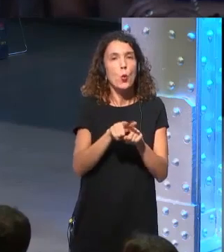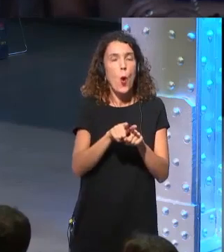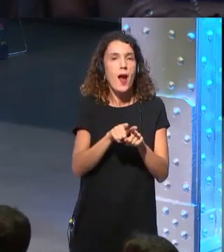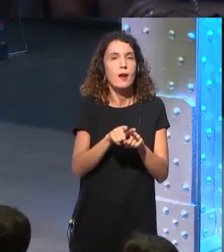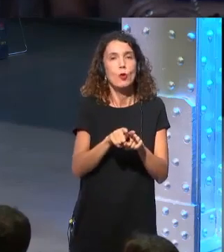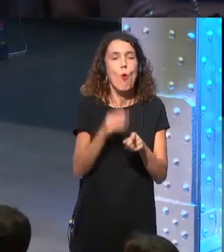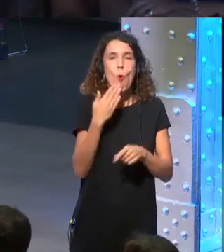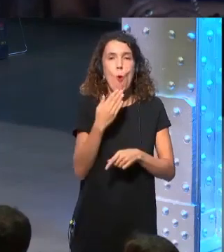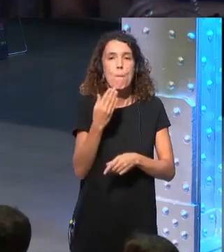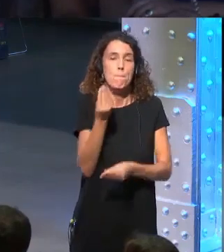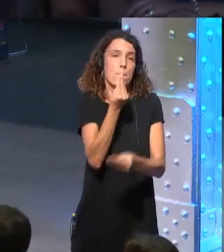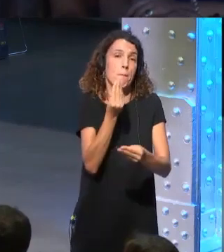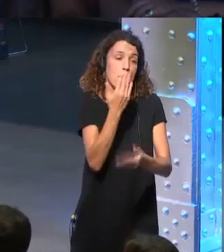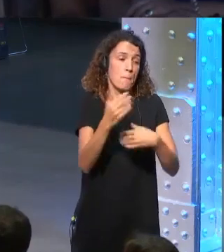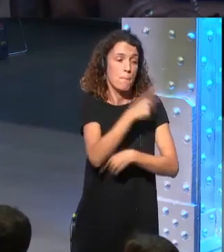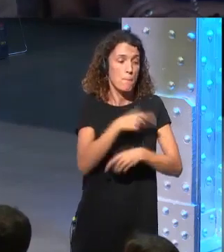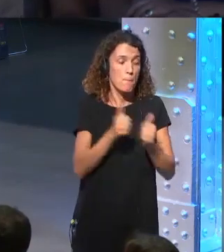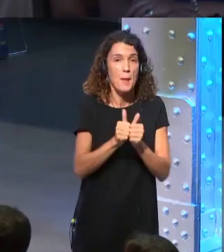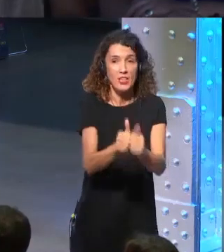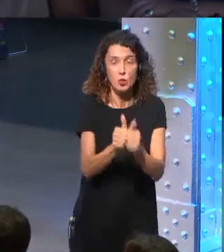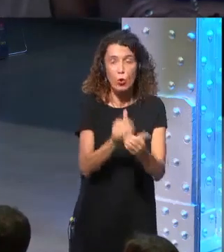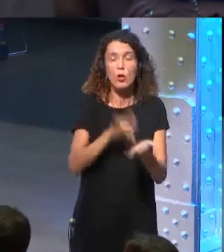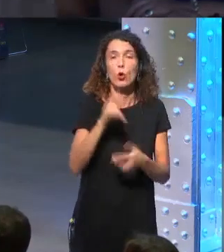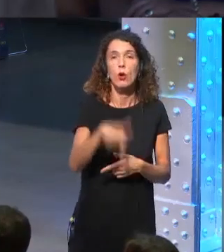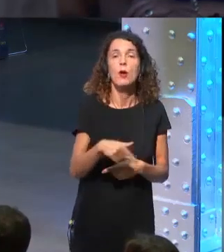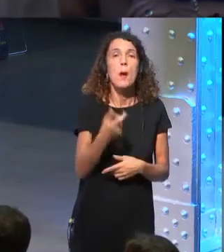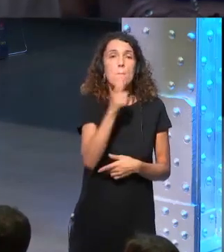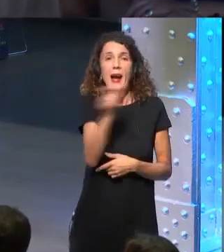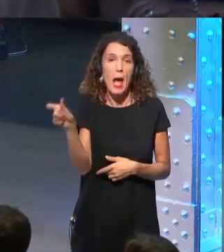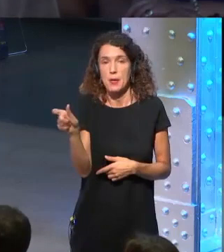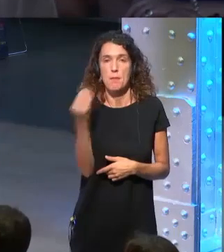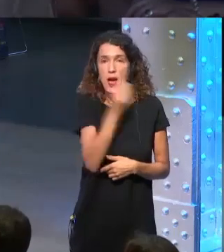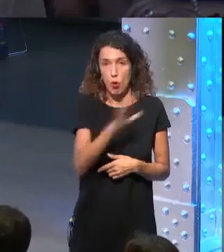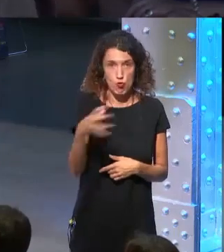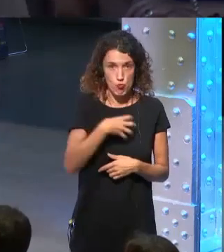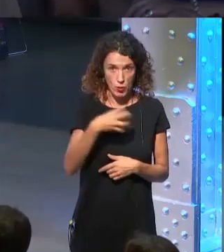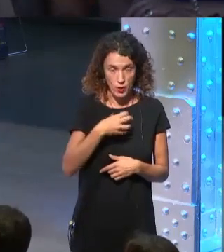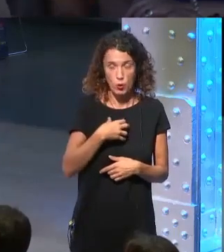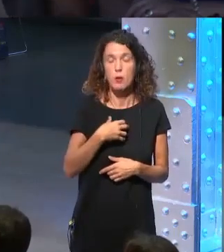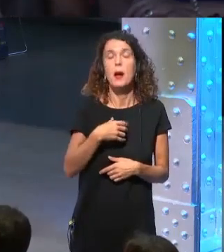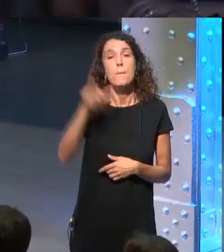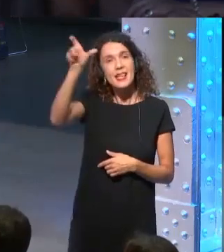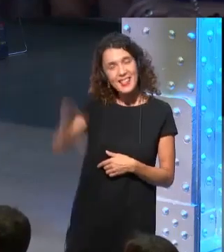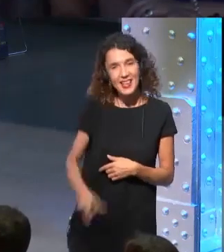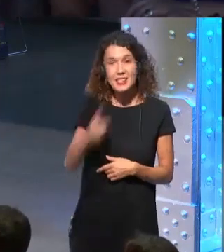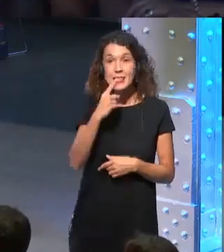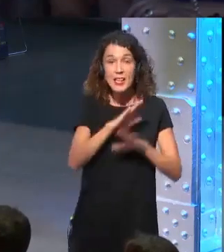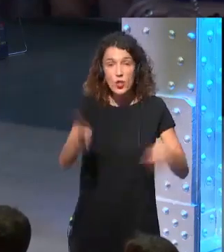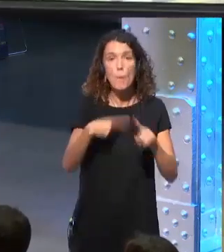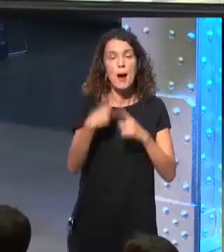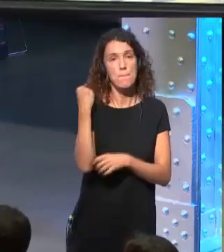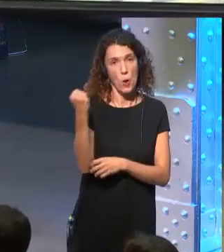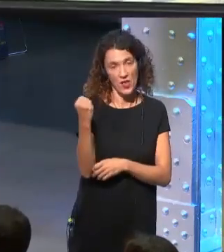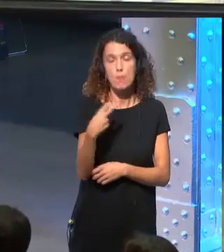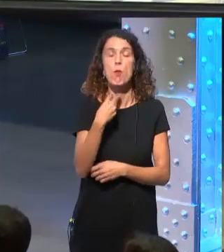matrona. No he sido capaz de encontrar mejores palabras para representar el silencio y el poder de la